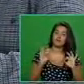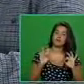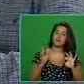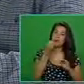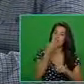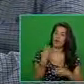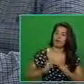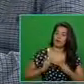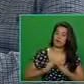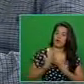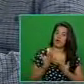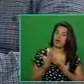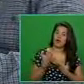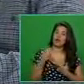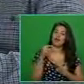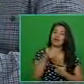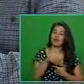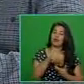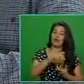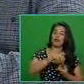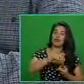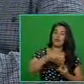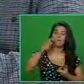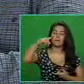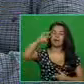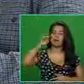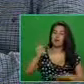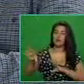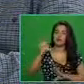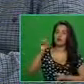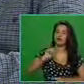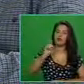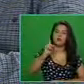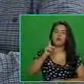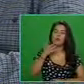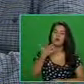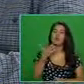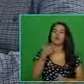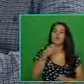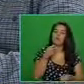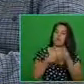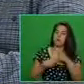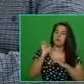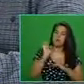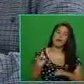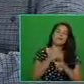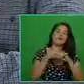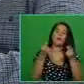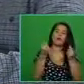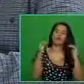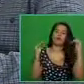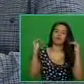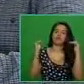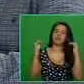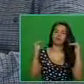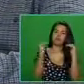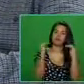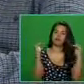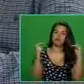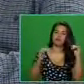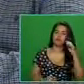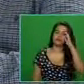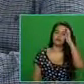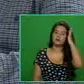al buen vivir, no se transforme en un precio inflacionario, sino que por el contrario, los precios se mantengan estables o a la baja, ¿no?